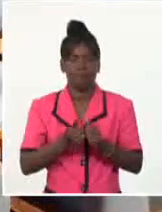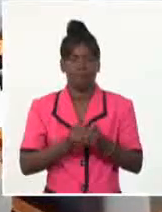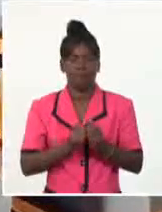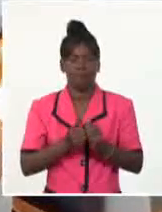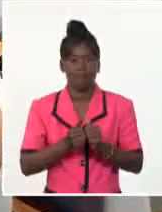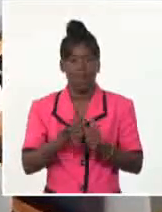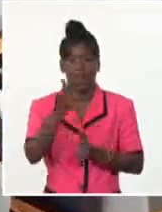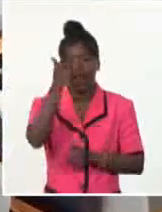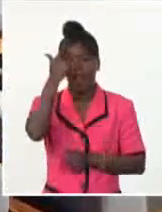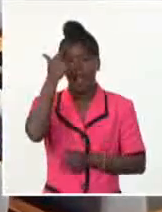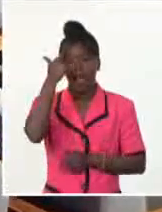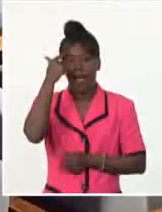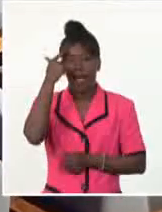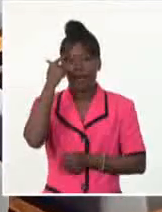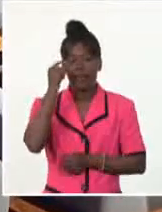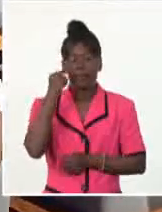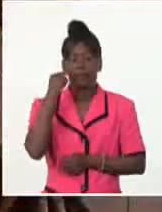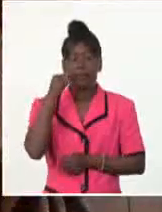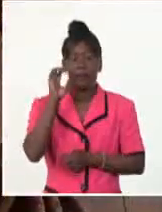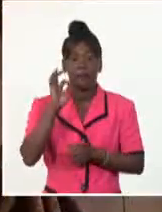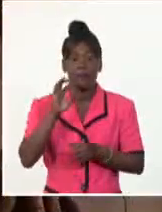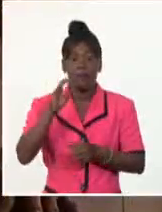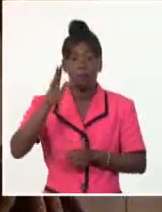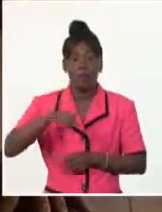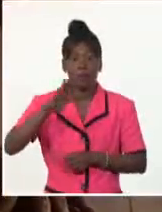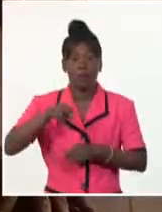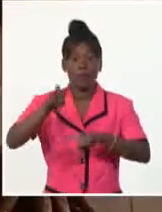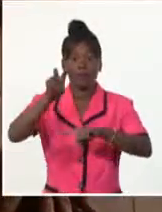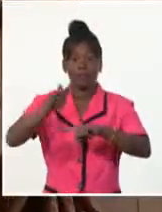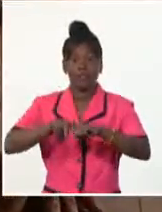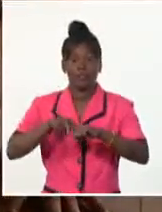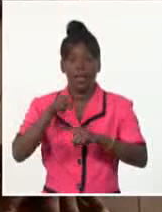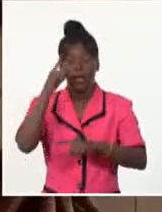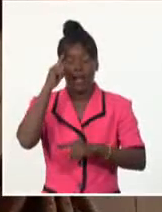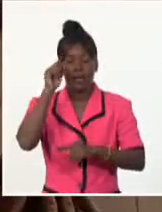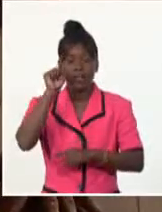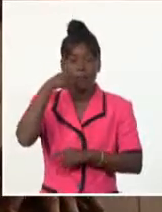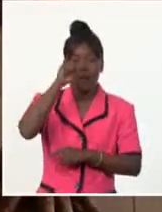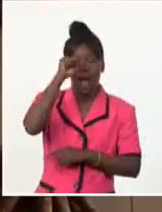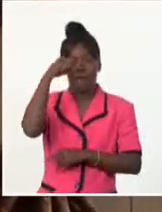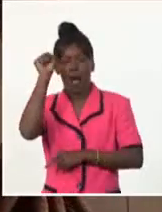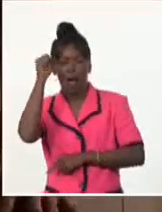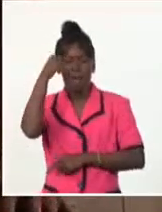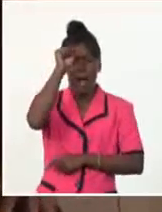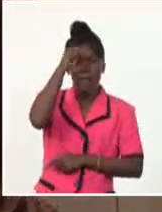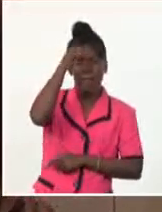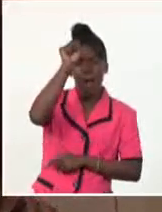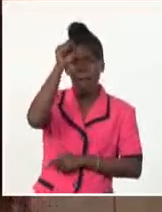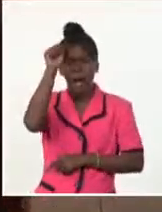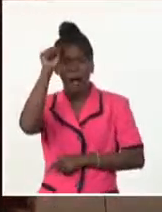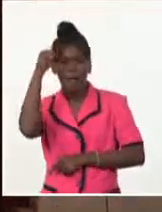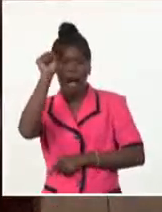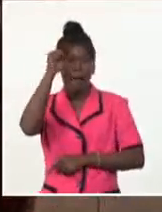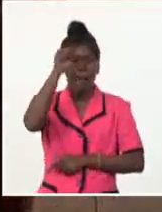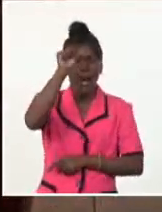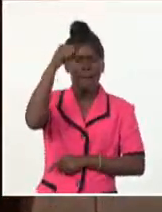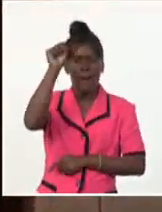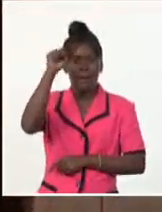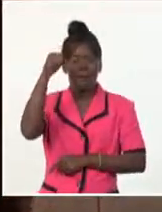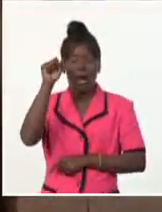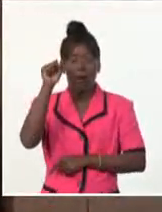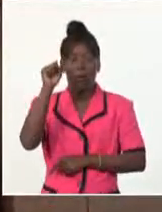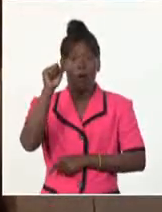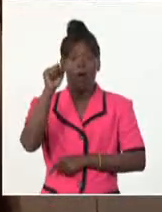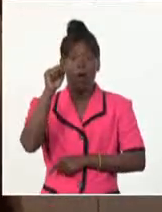balón con la cabeza desde la posición de sentado y con 1,5 kilogramos en sus pies. Esto ocurrió hace solo unos minutos aquí en